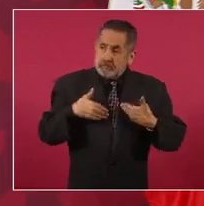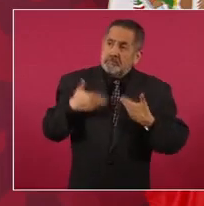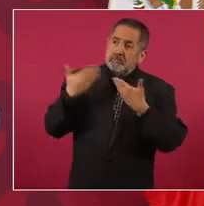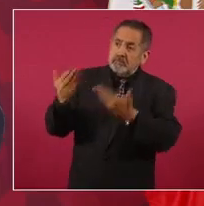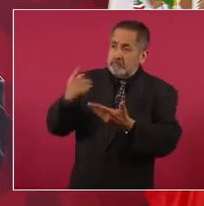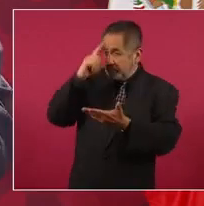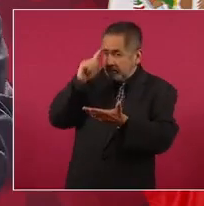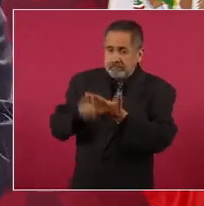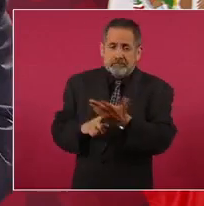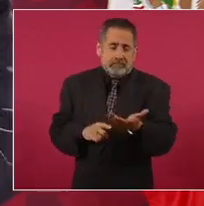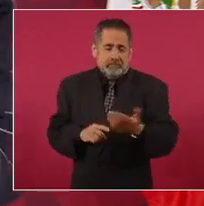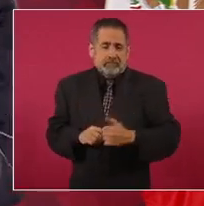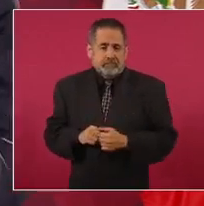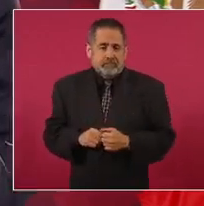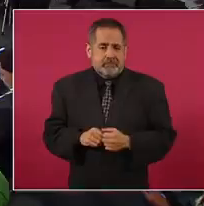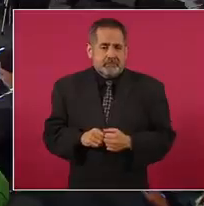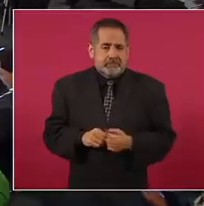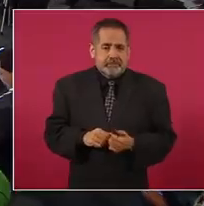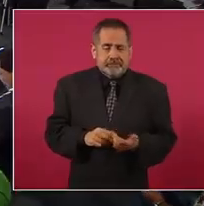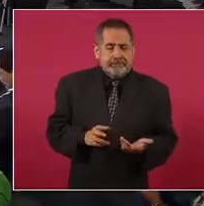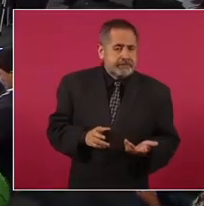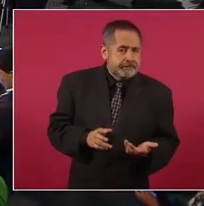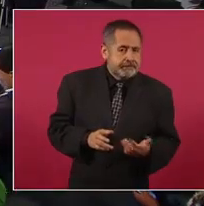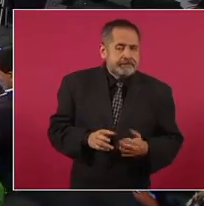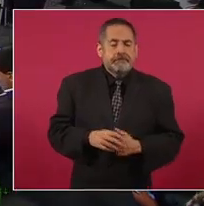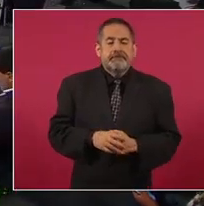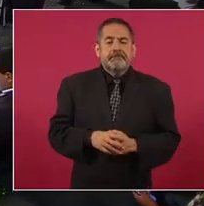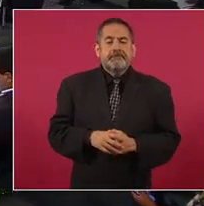y no estar